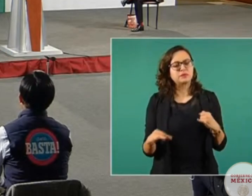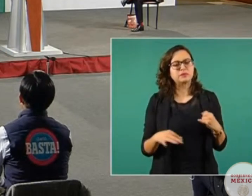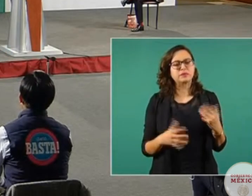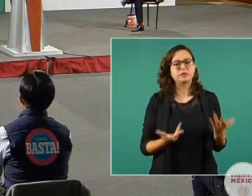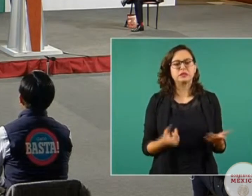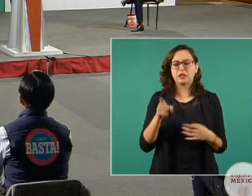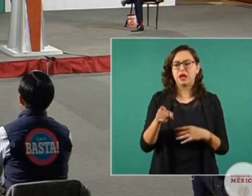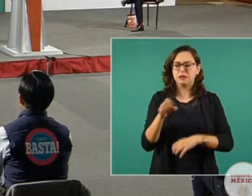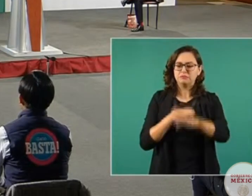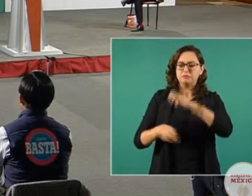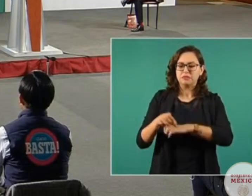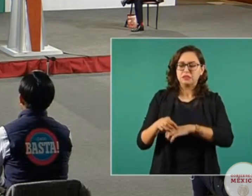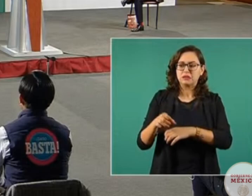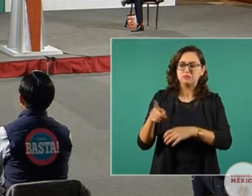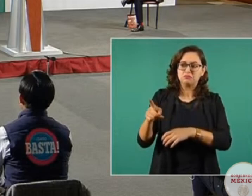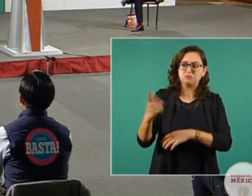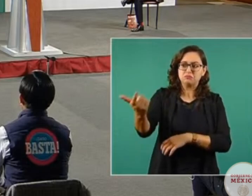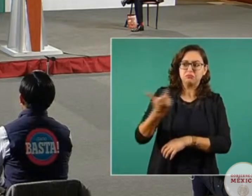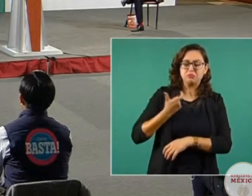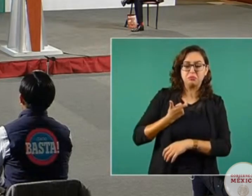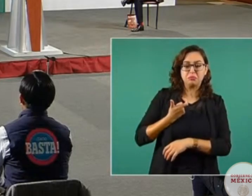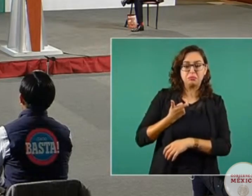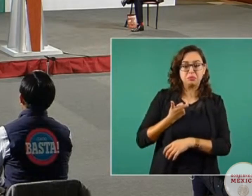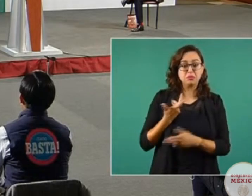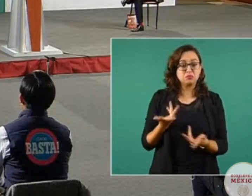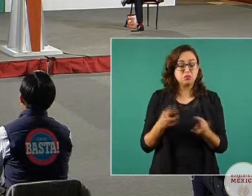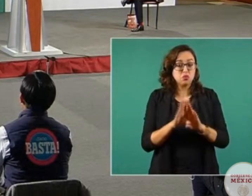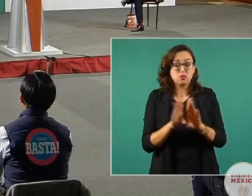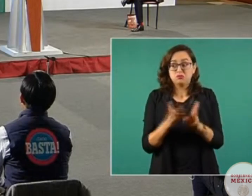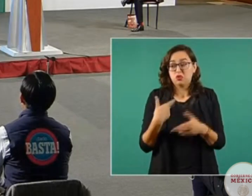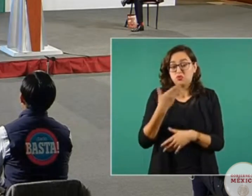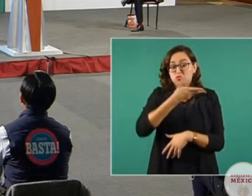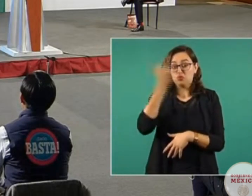la empresa que a nosotros nos compró la nave industrial. Pero eso, por obvias razones, yo